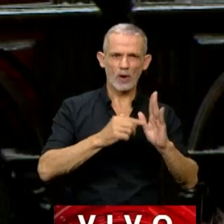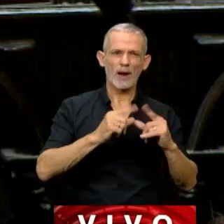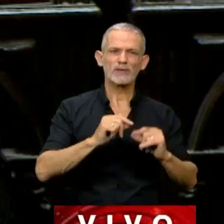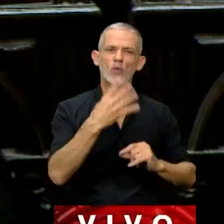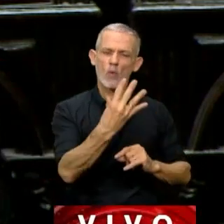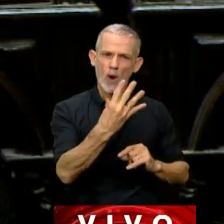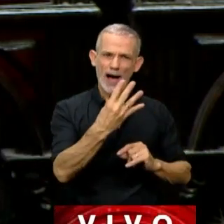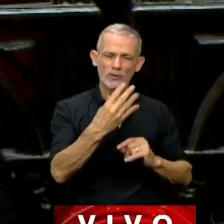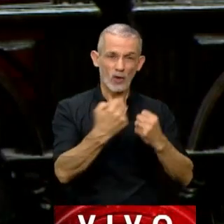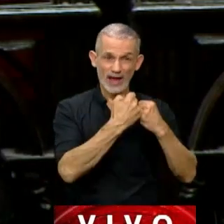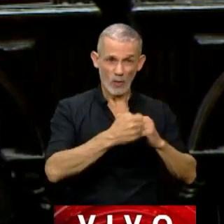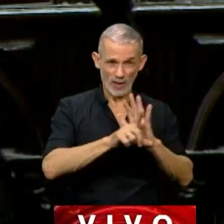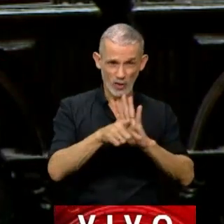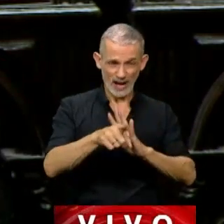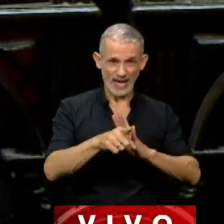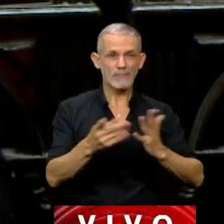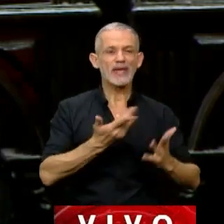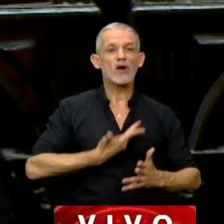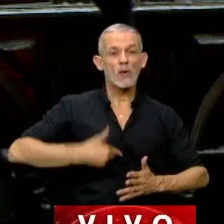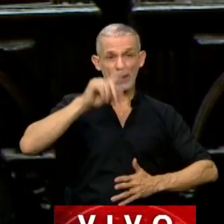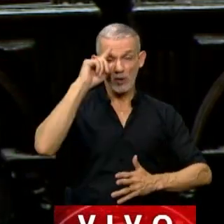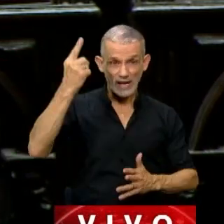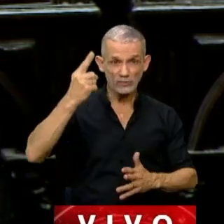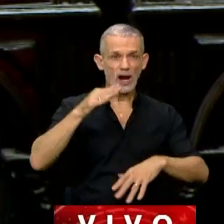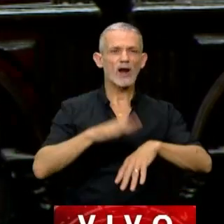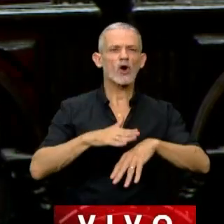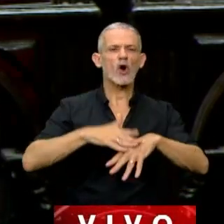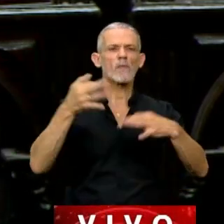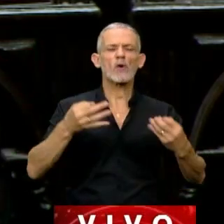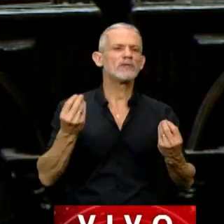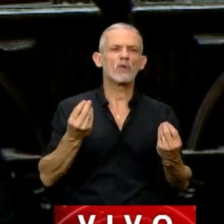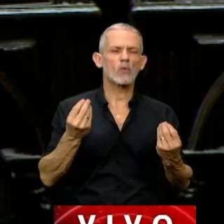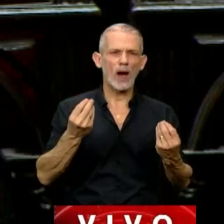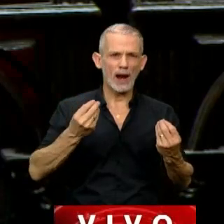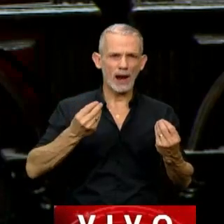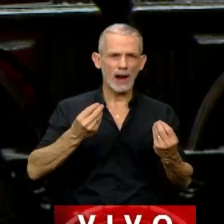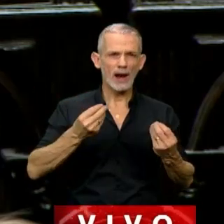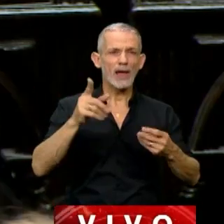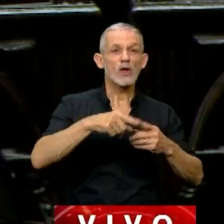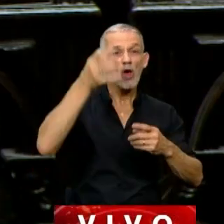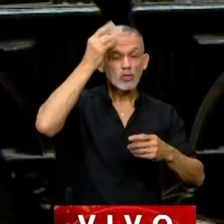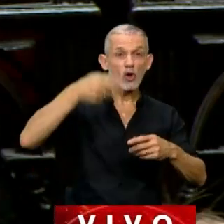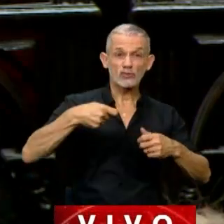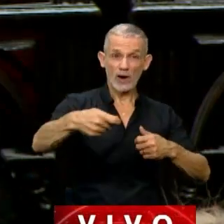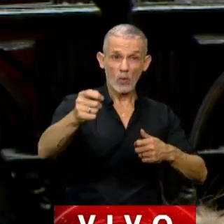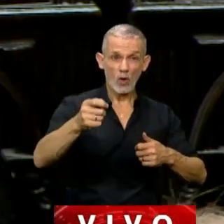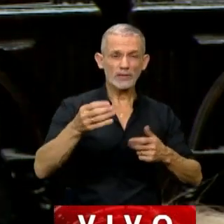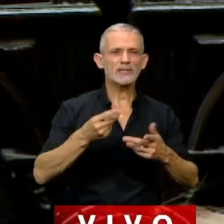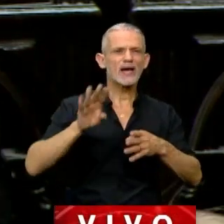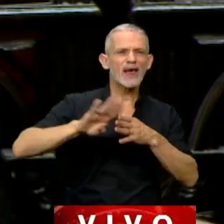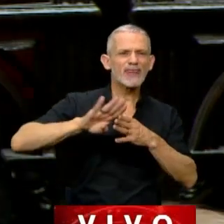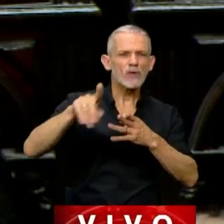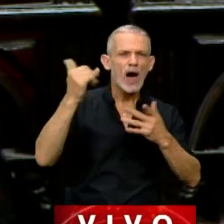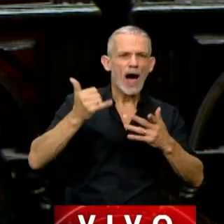consenso como así también el gobierno nacional se compromete a cancelar en 12 cuotas los saldos pendientes